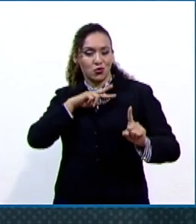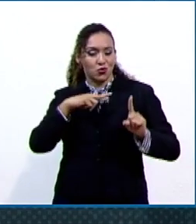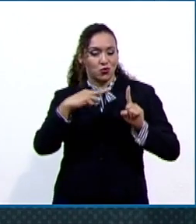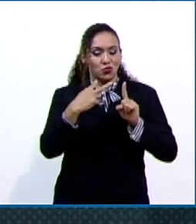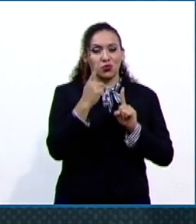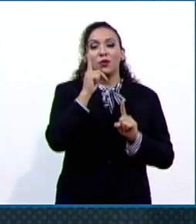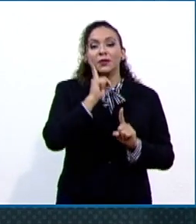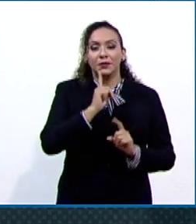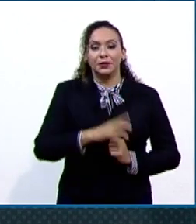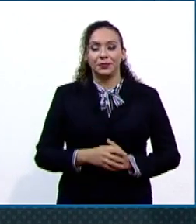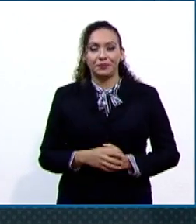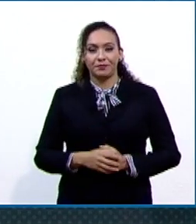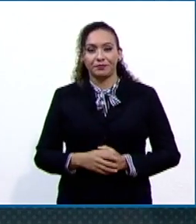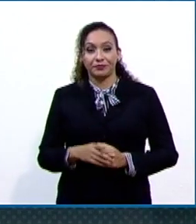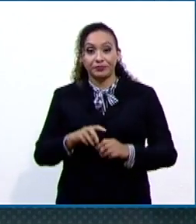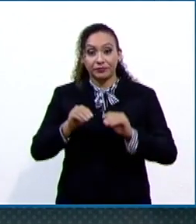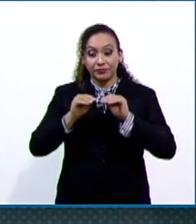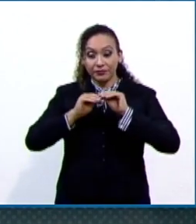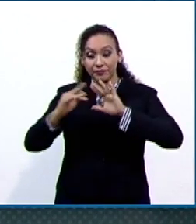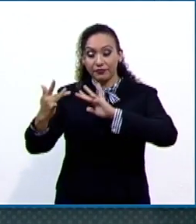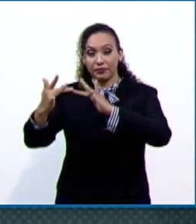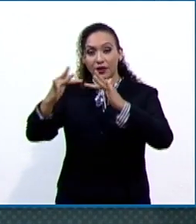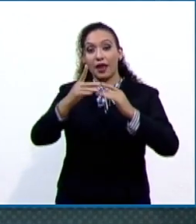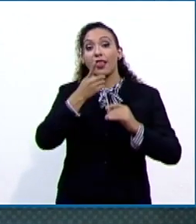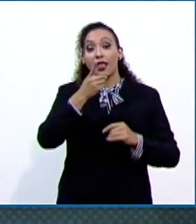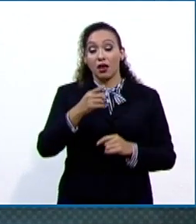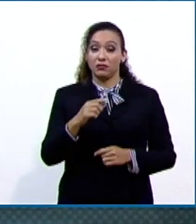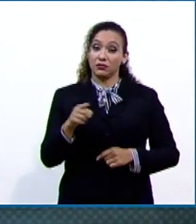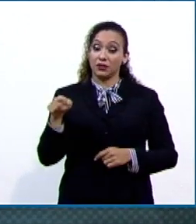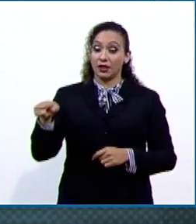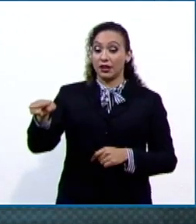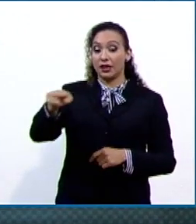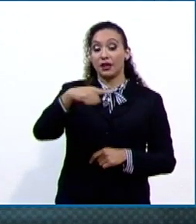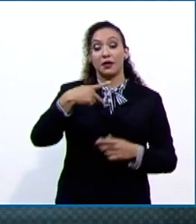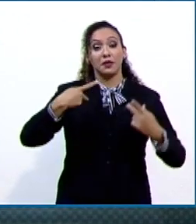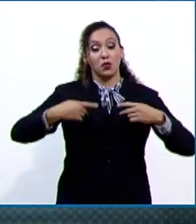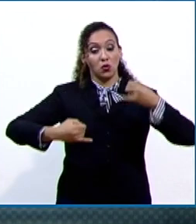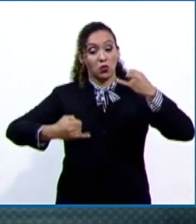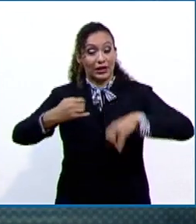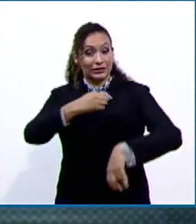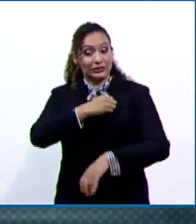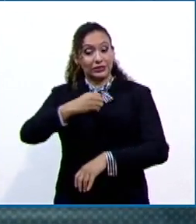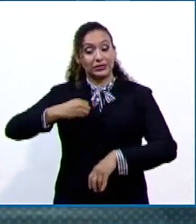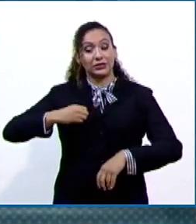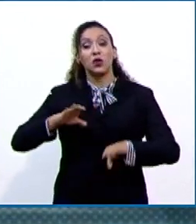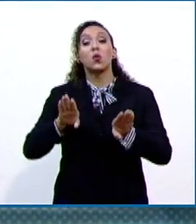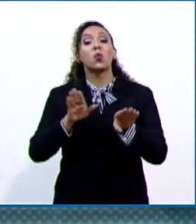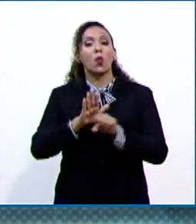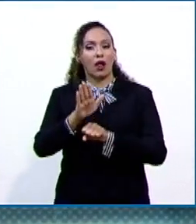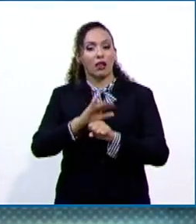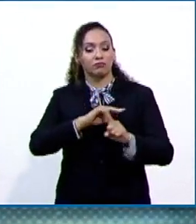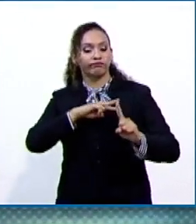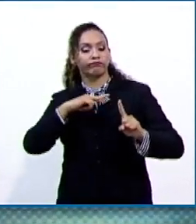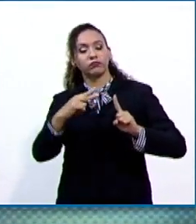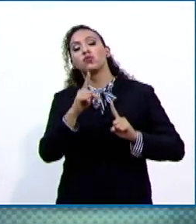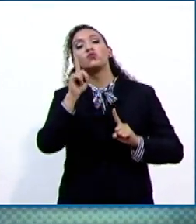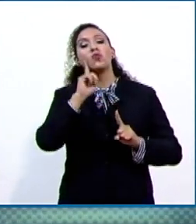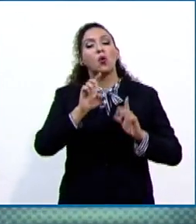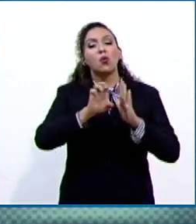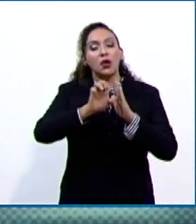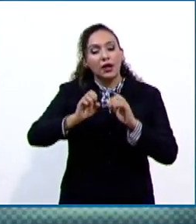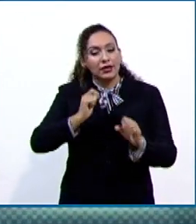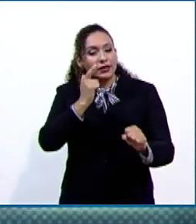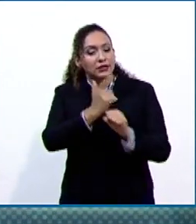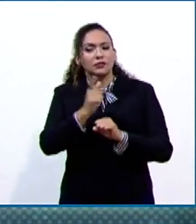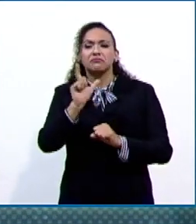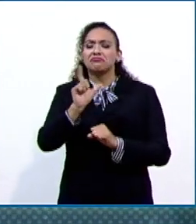sociales explicó los criterios de carácter obligatorio para todas las personas juzgadoras. Se debe identificar si hay asimetrías de poder